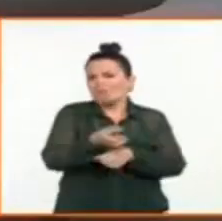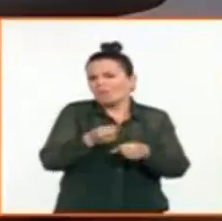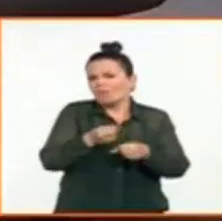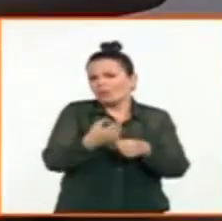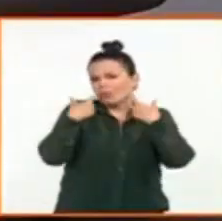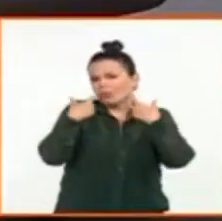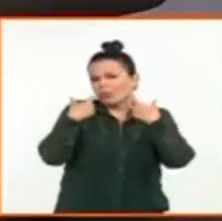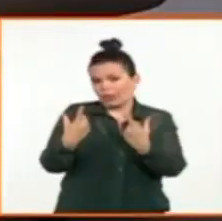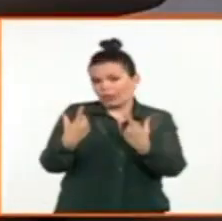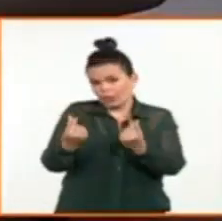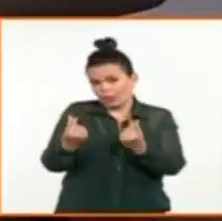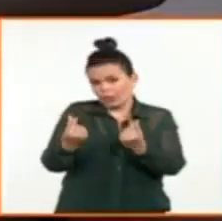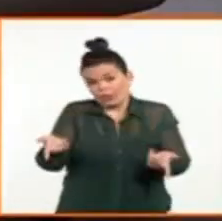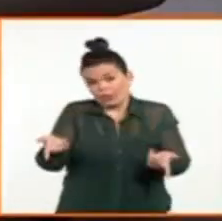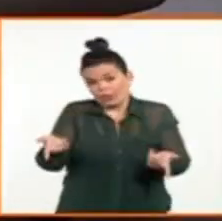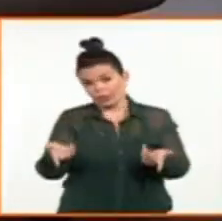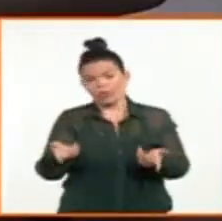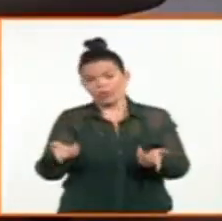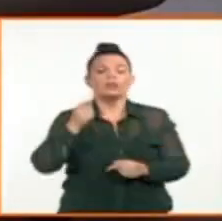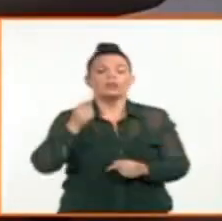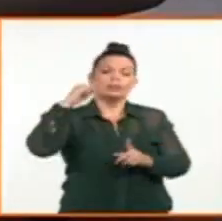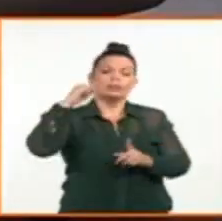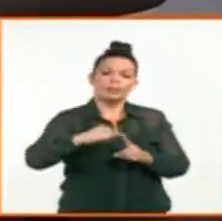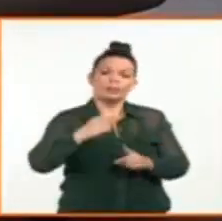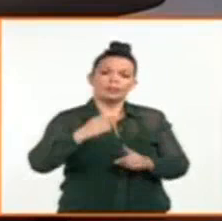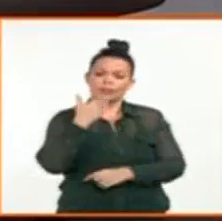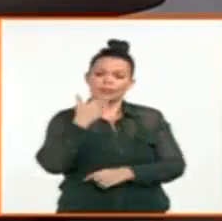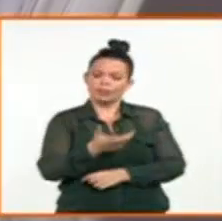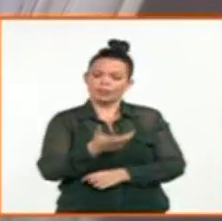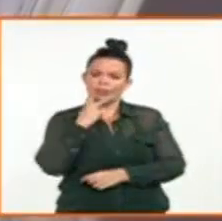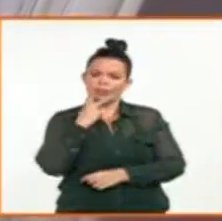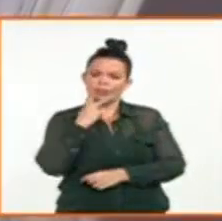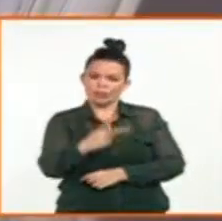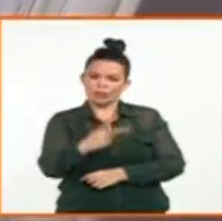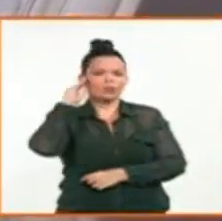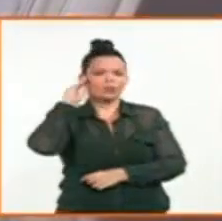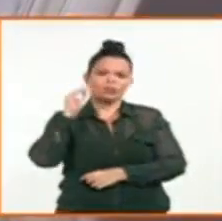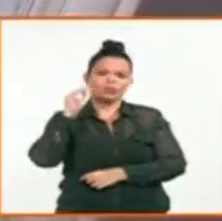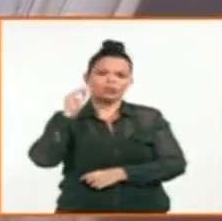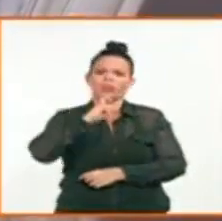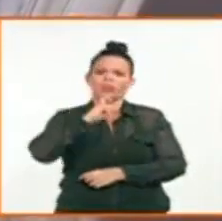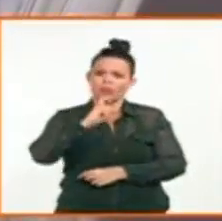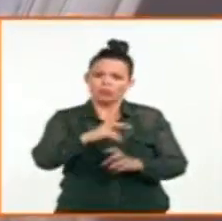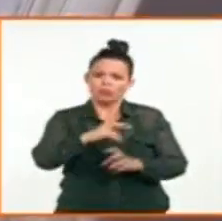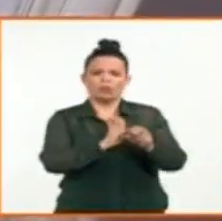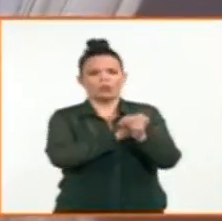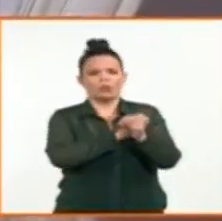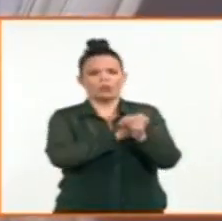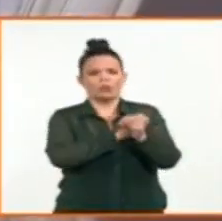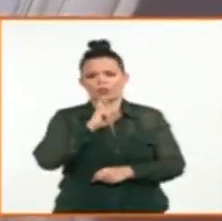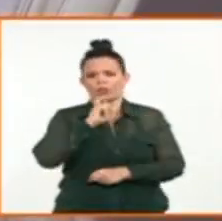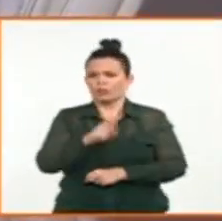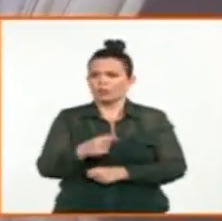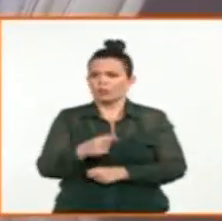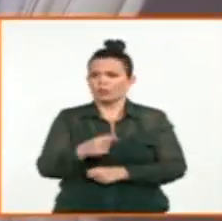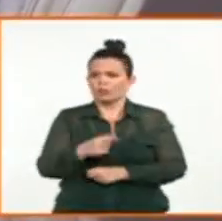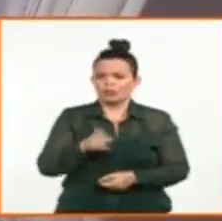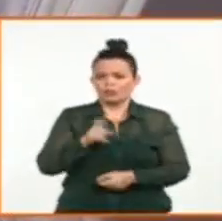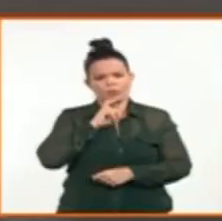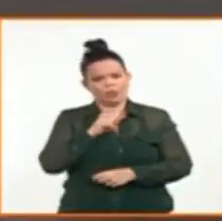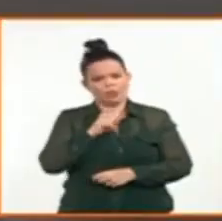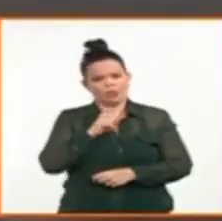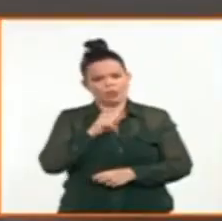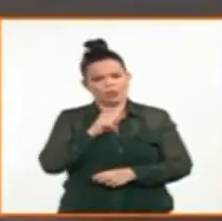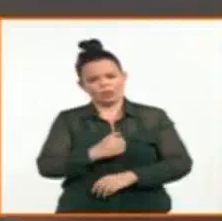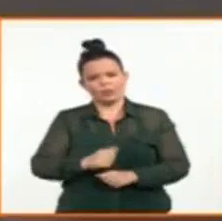de los elementos que se le ha dado seguimiento durante todo el año en medio de las dificultades para poder lograr satisfacer demanda. Villa Clara Vivi, produciendo bicicletas